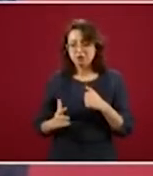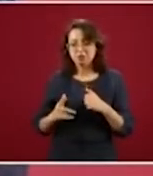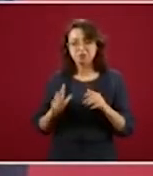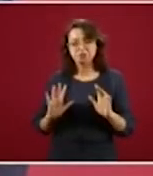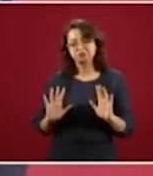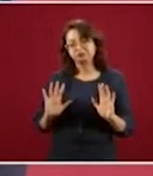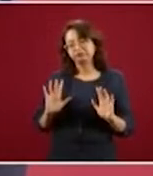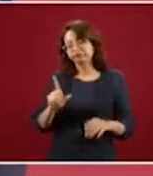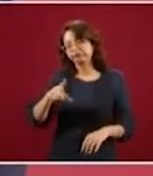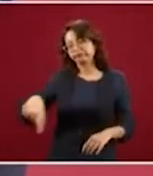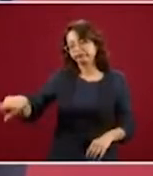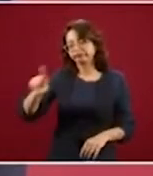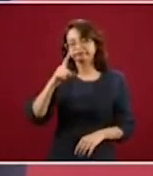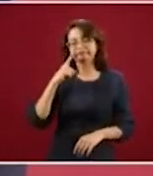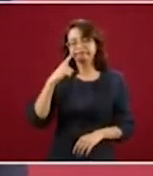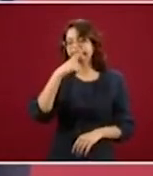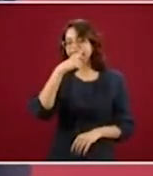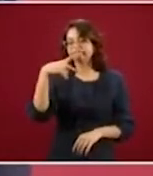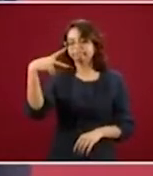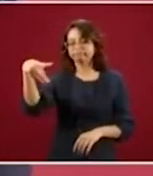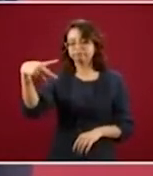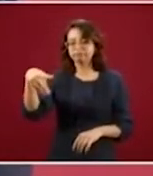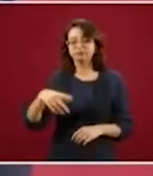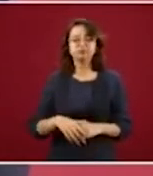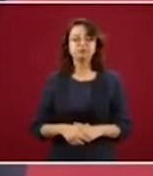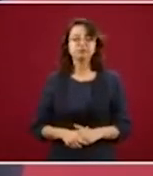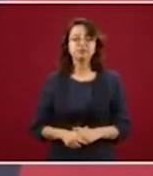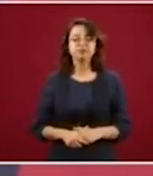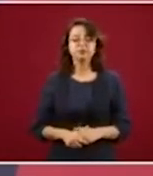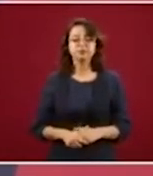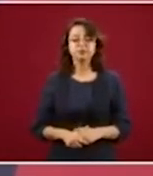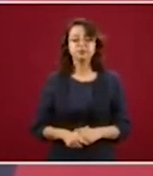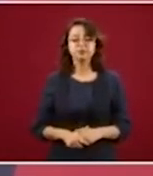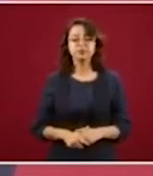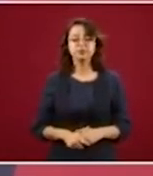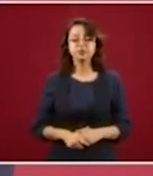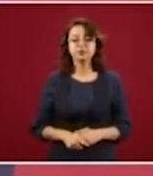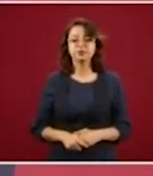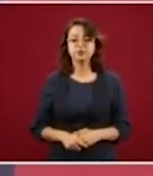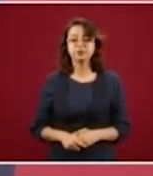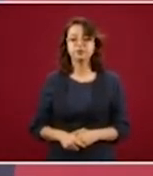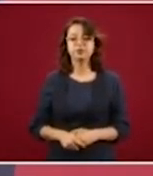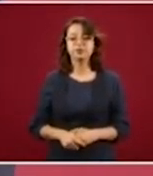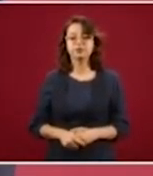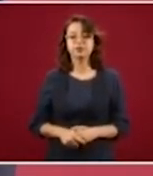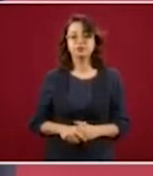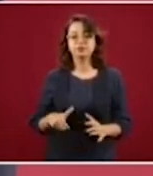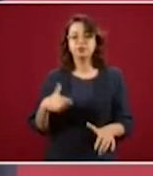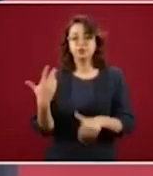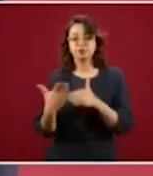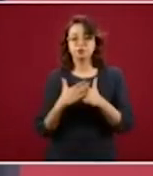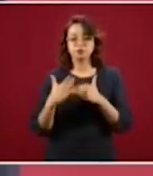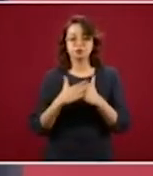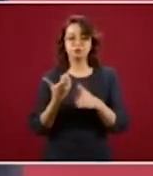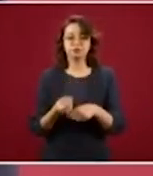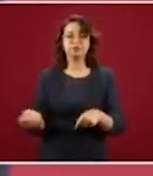conveniente esta reunión sería la semana próxima